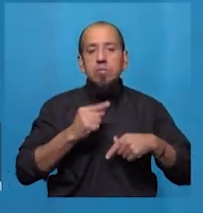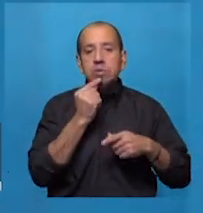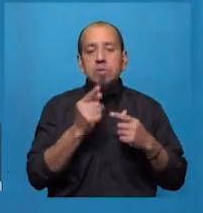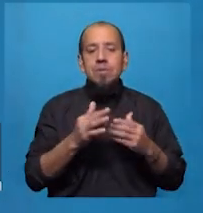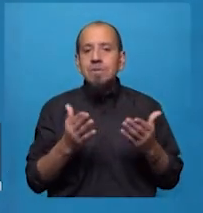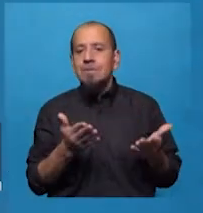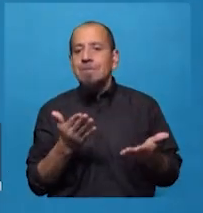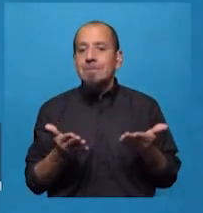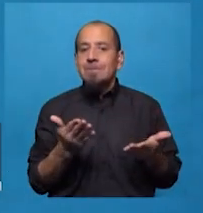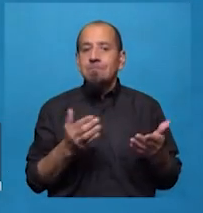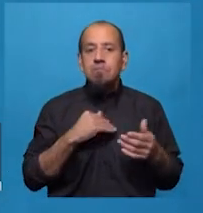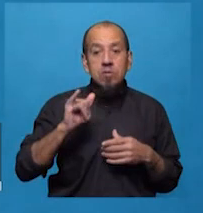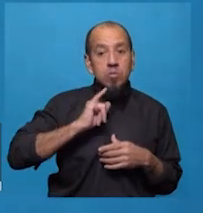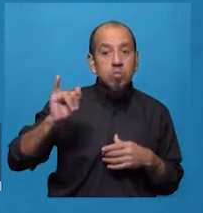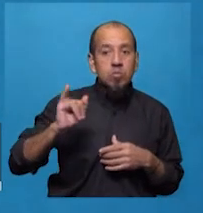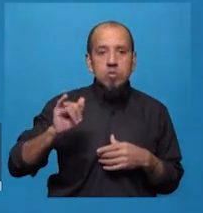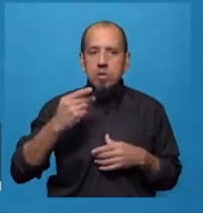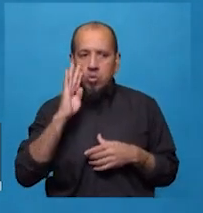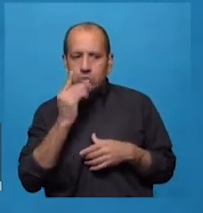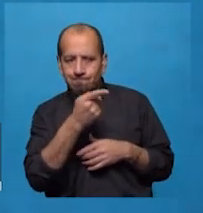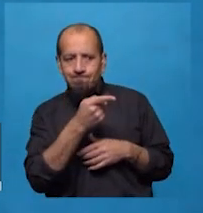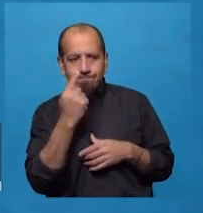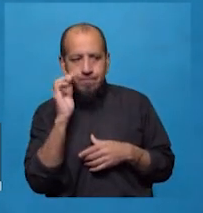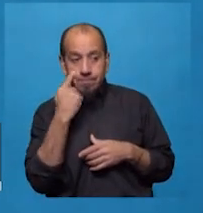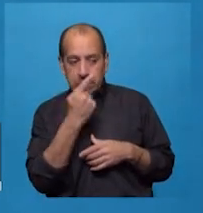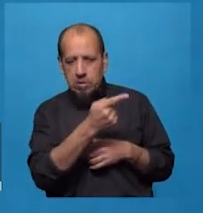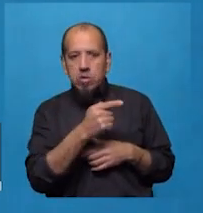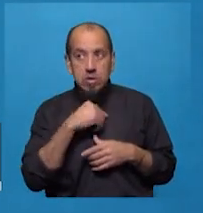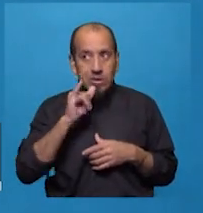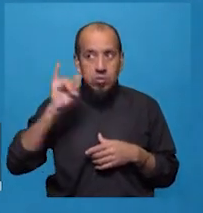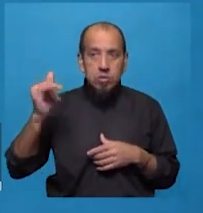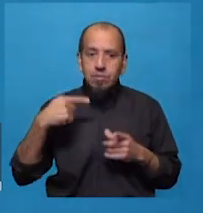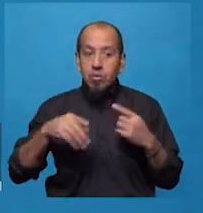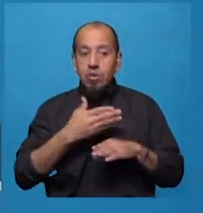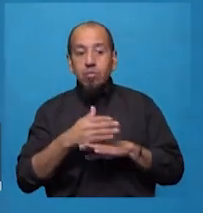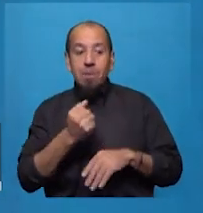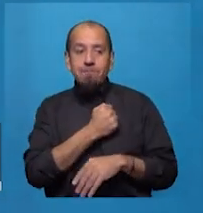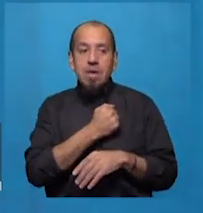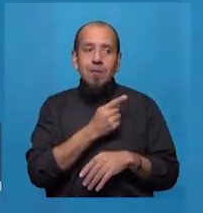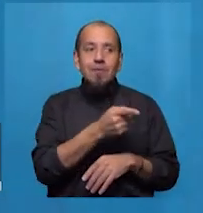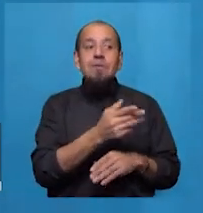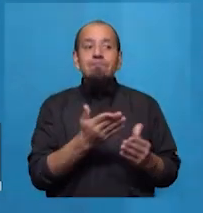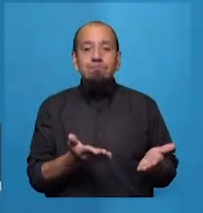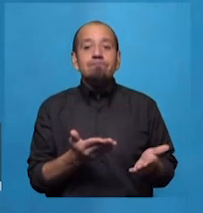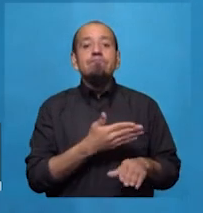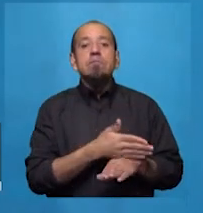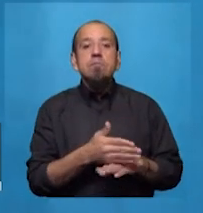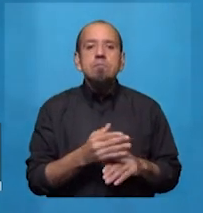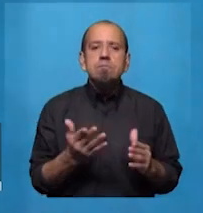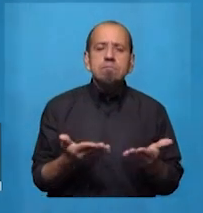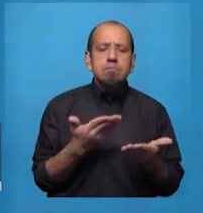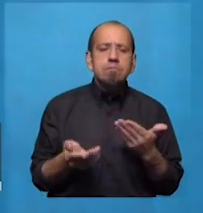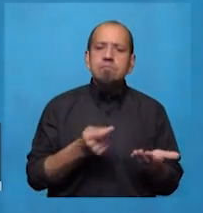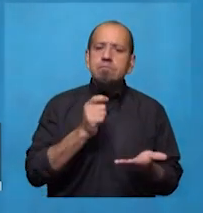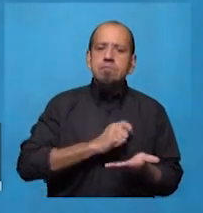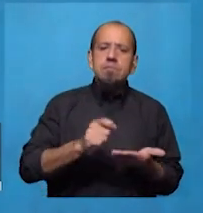de lo que le puede pasar cuando denuncian a alguien que conocen o que estén vivo en el mismo barrio son experiencias donde uno se lleva mucho